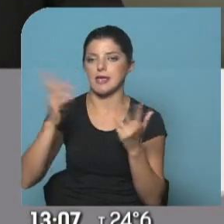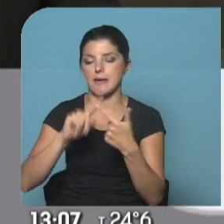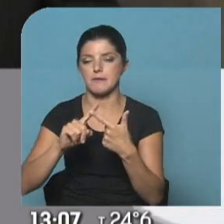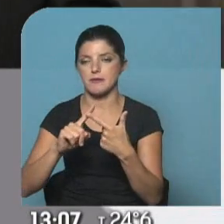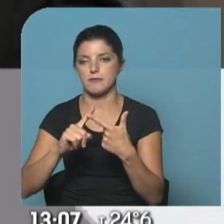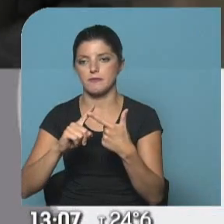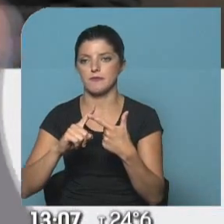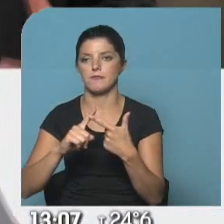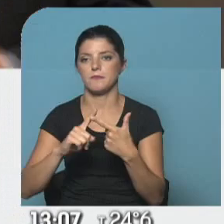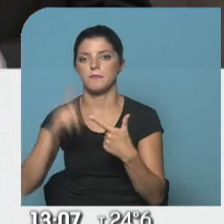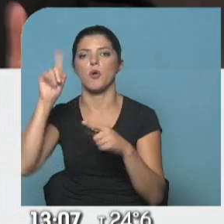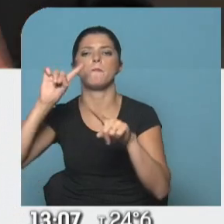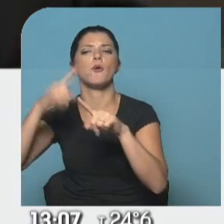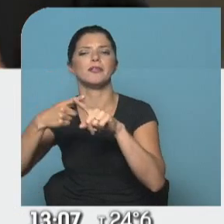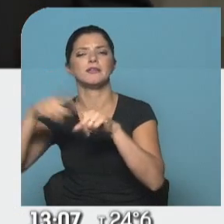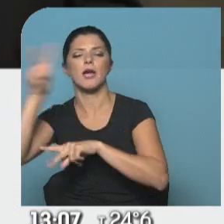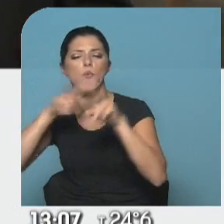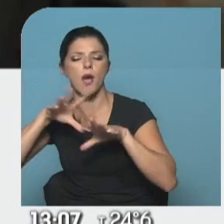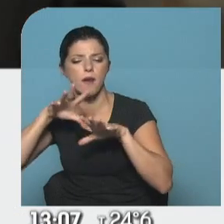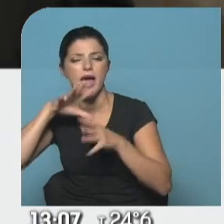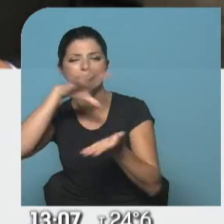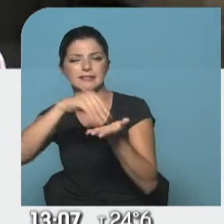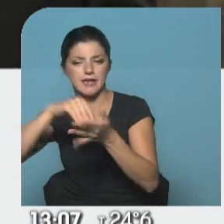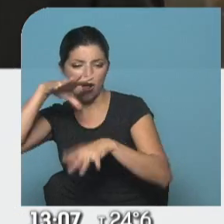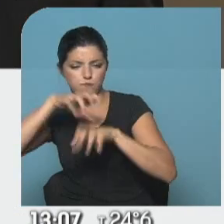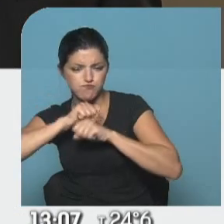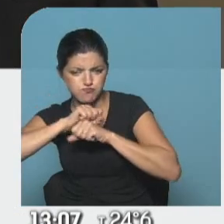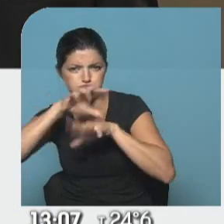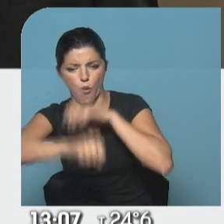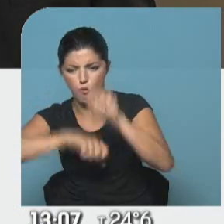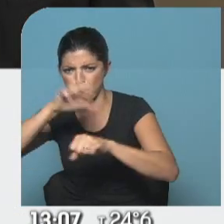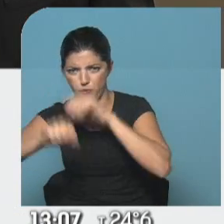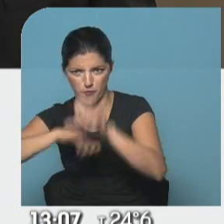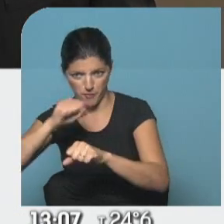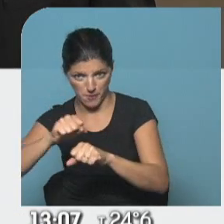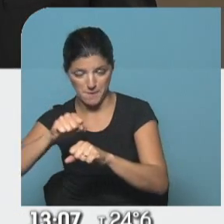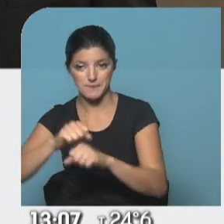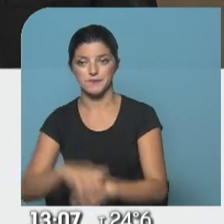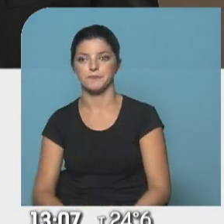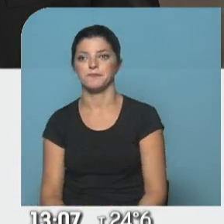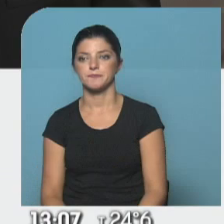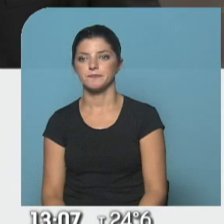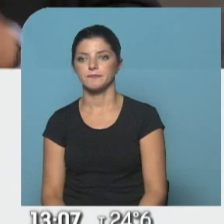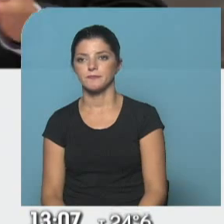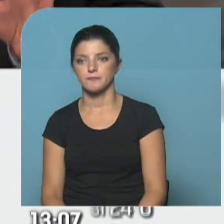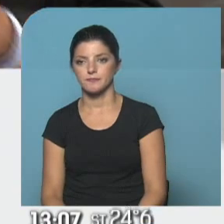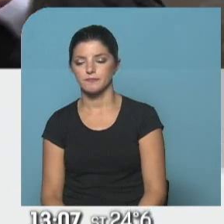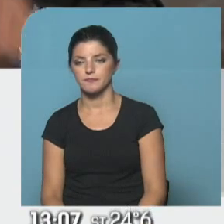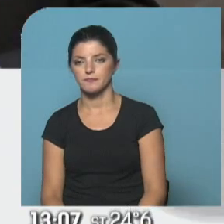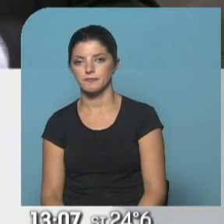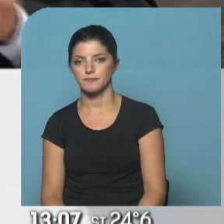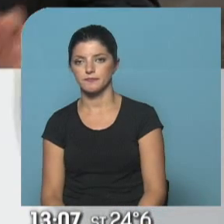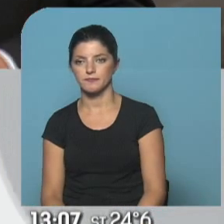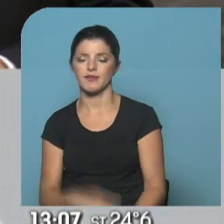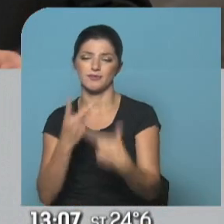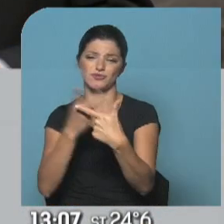una política expansionista que podía llegar a perjudicar la cuestión territorial. Eso